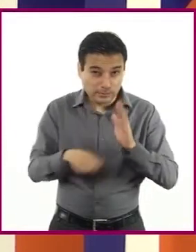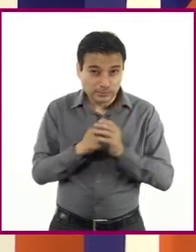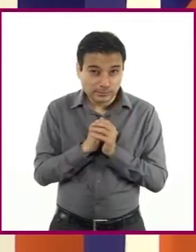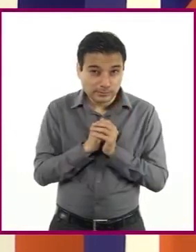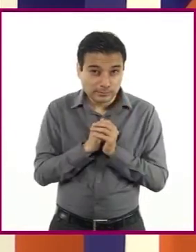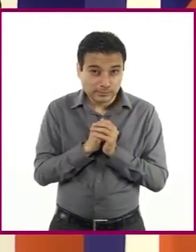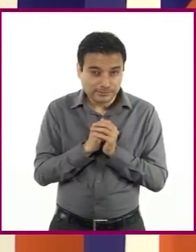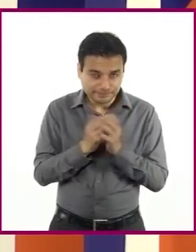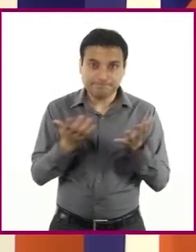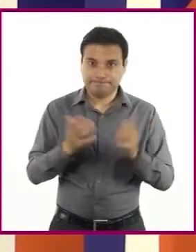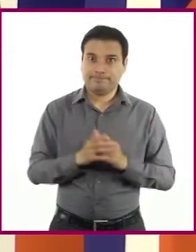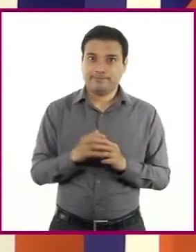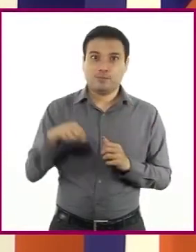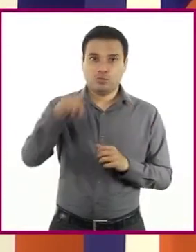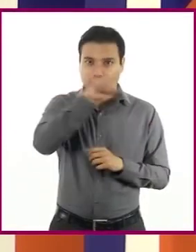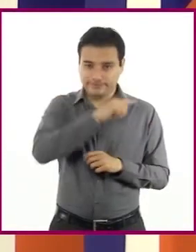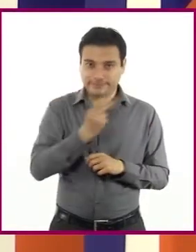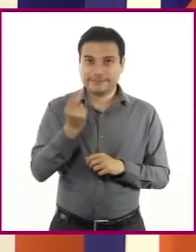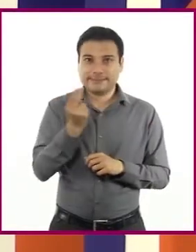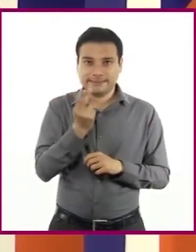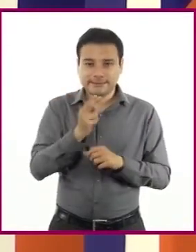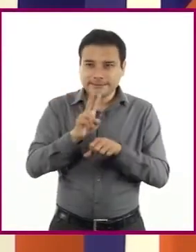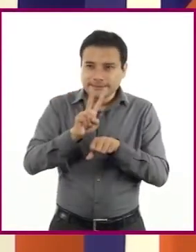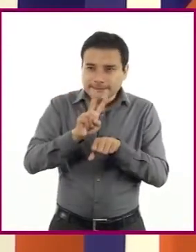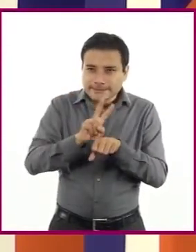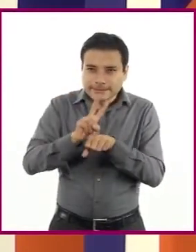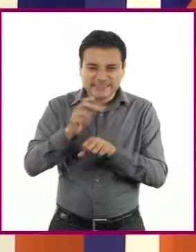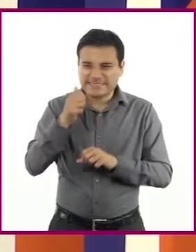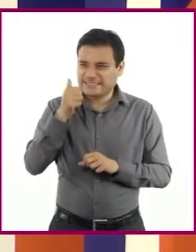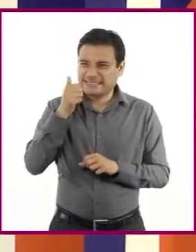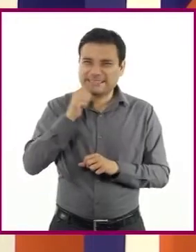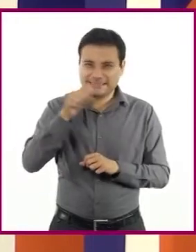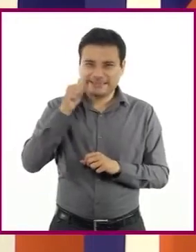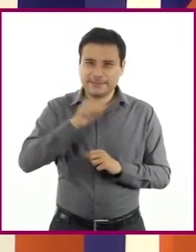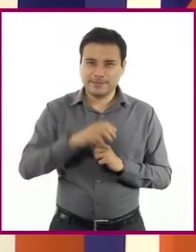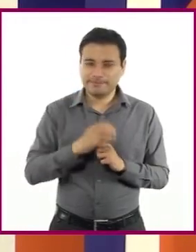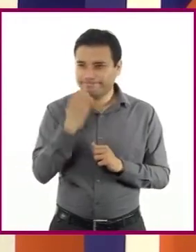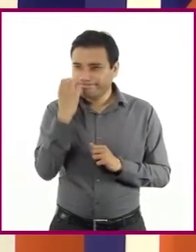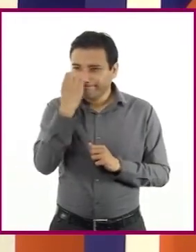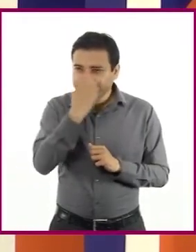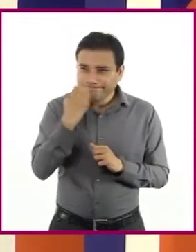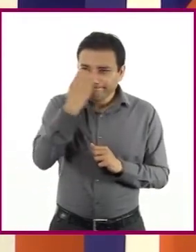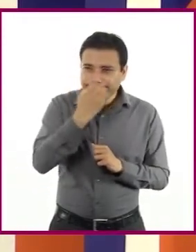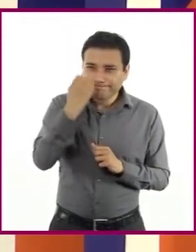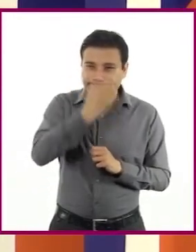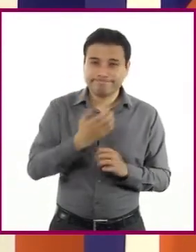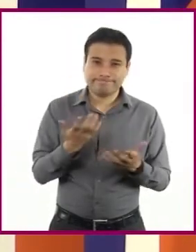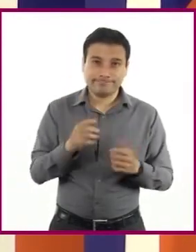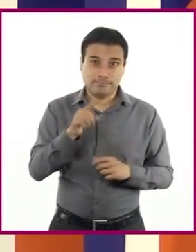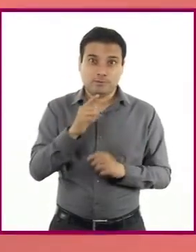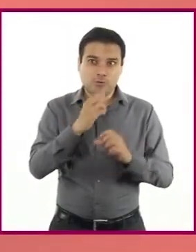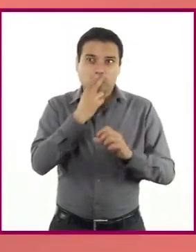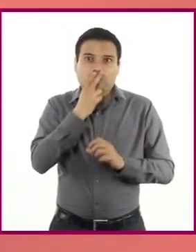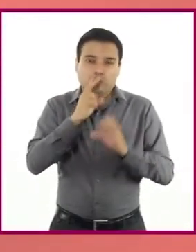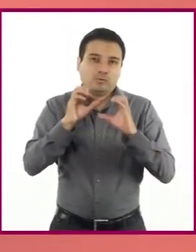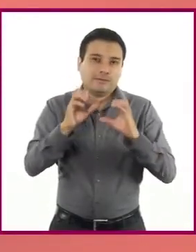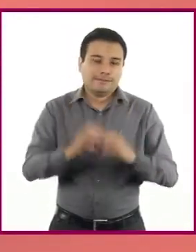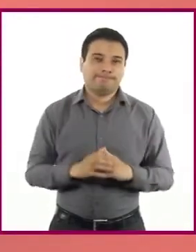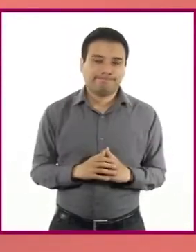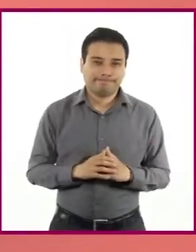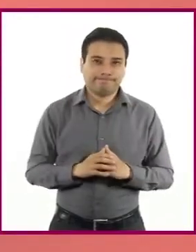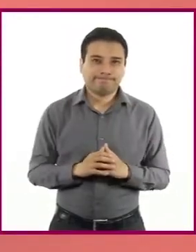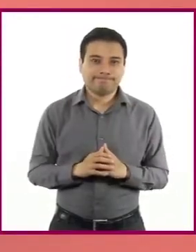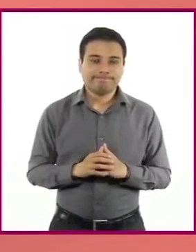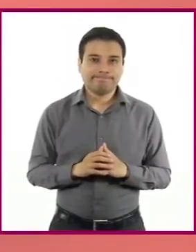Es muy importante observar con atención nuestro entorno y estar al pendiente del cuidado de estos materiales. En